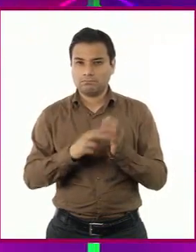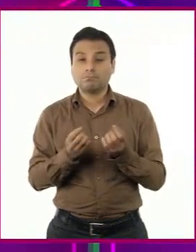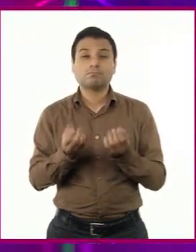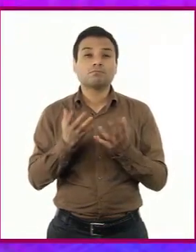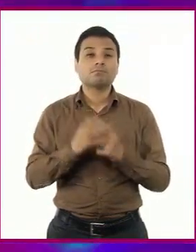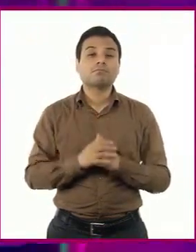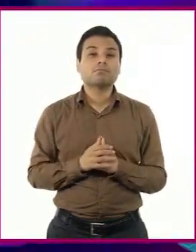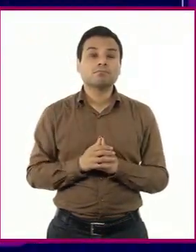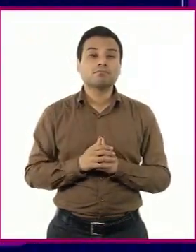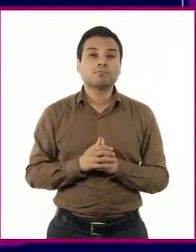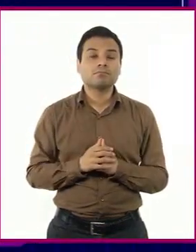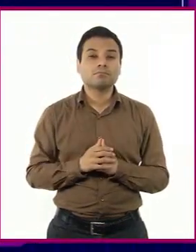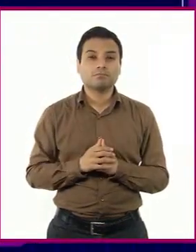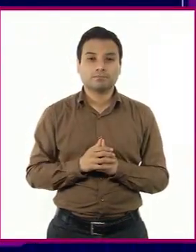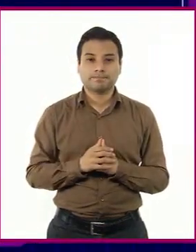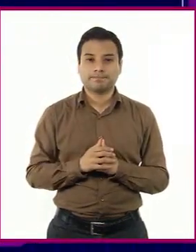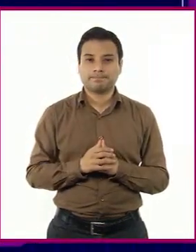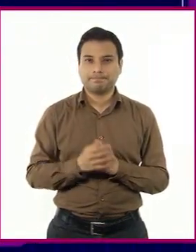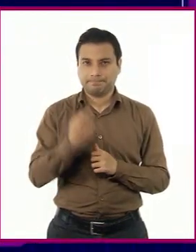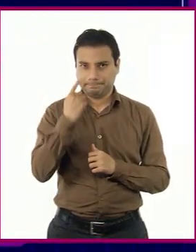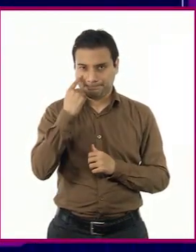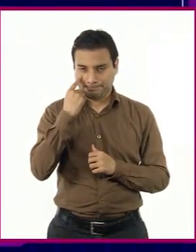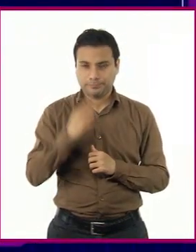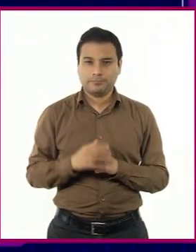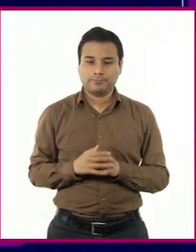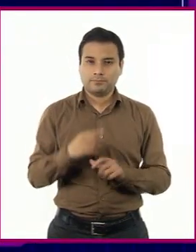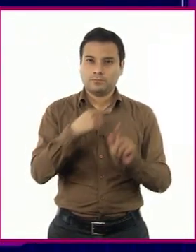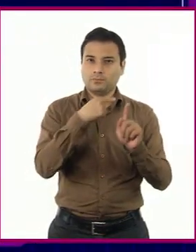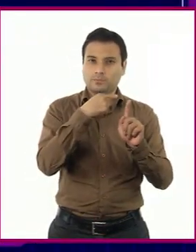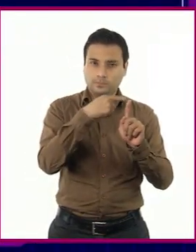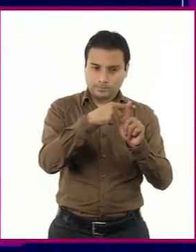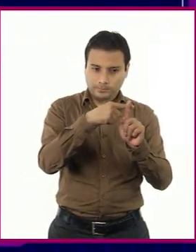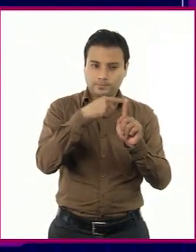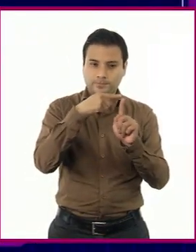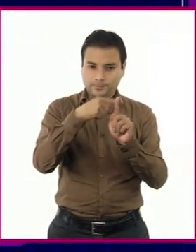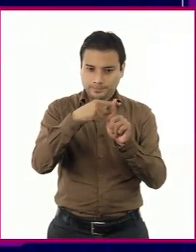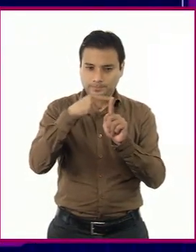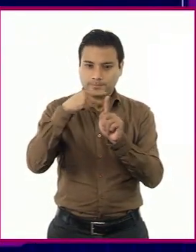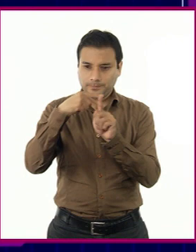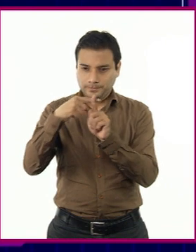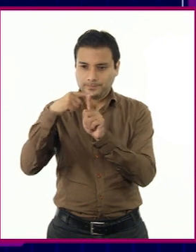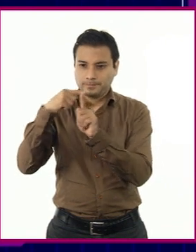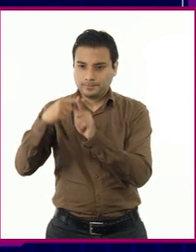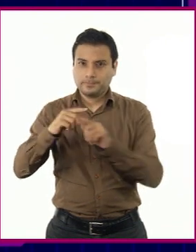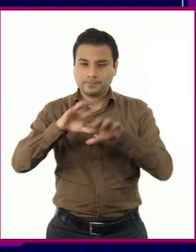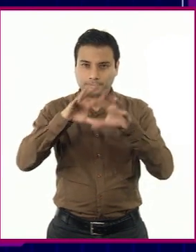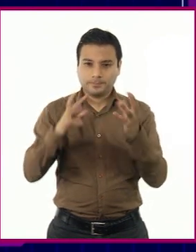decir, si se suman las producciones de barriles de los 4 periodos,